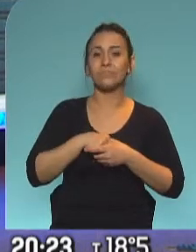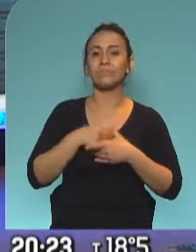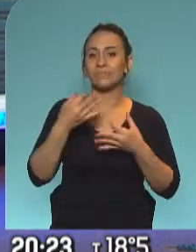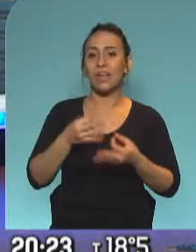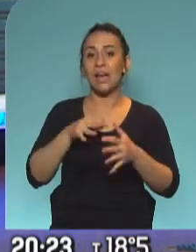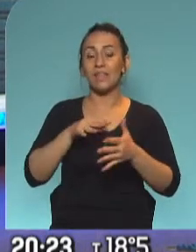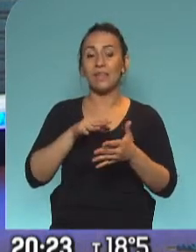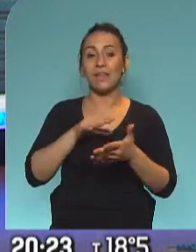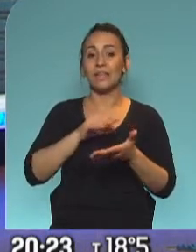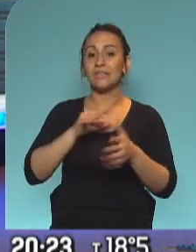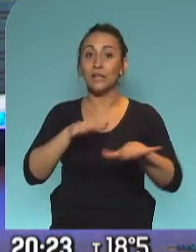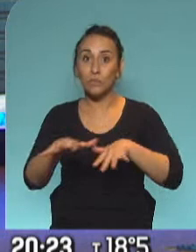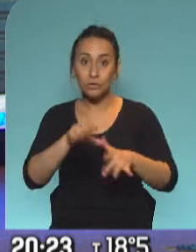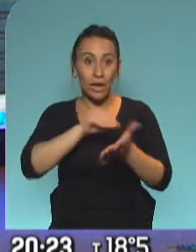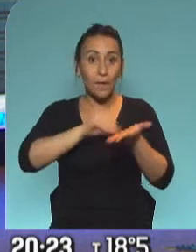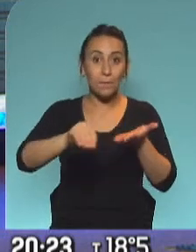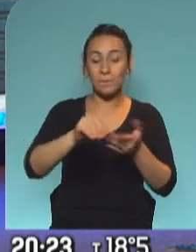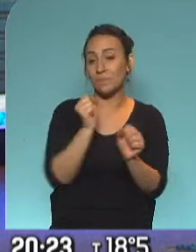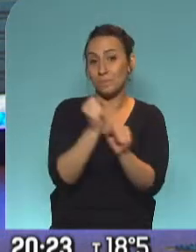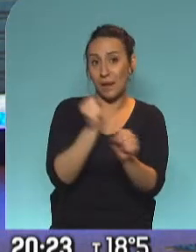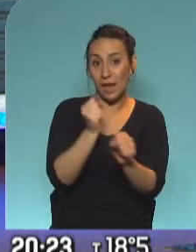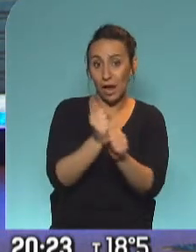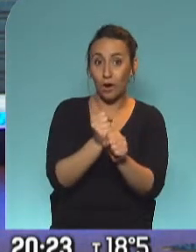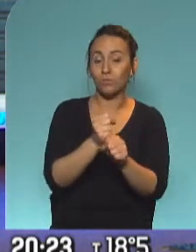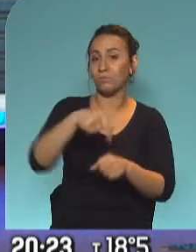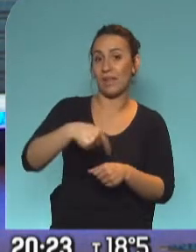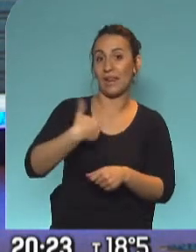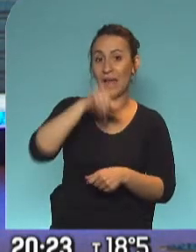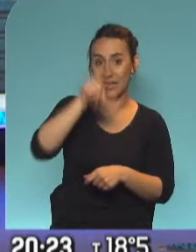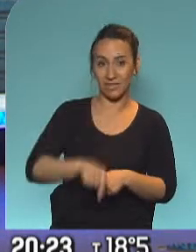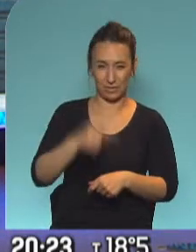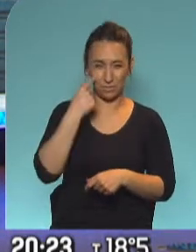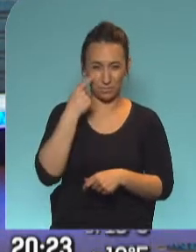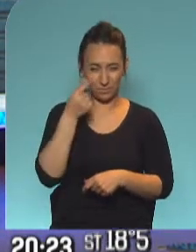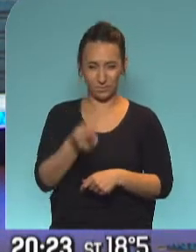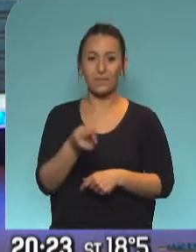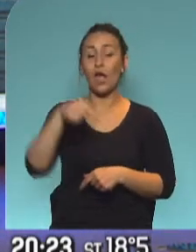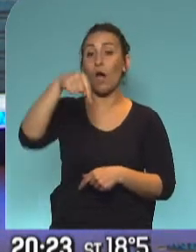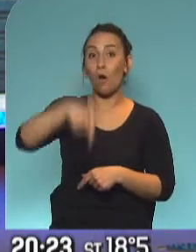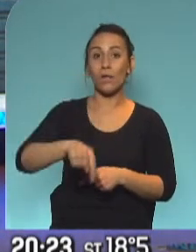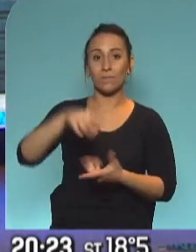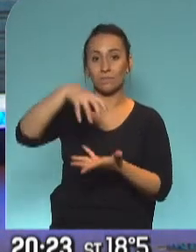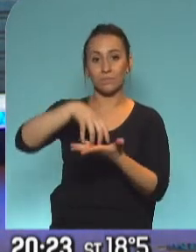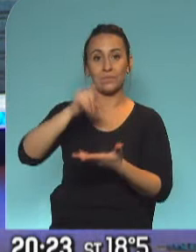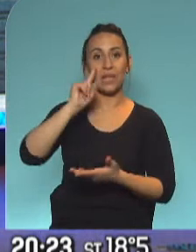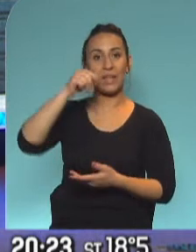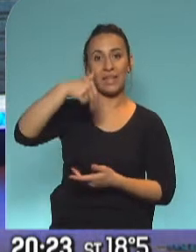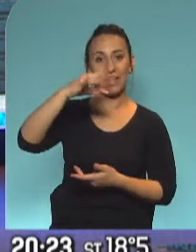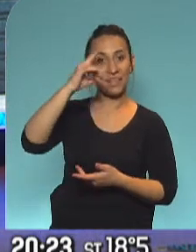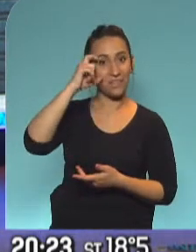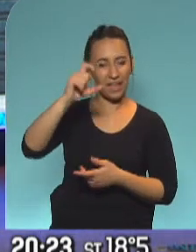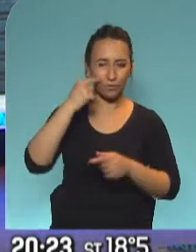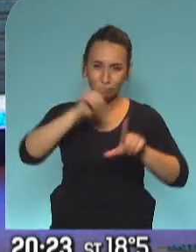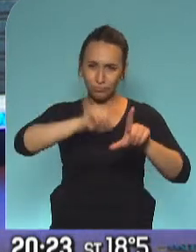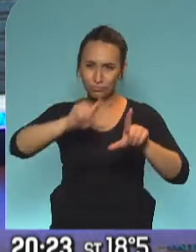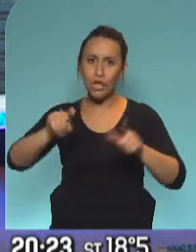en el país con la pandemia de por medio mira vamos a dar los datos que hoy mismo arrojó el indec con respecto a la tasa de desocupación